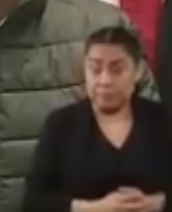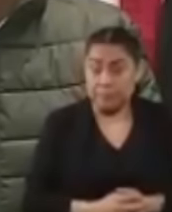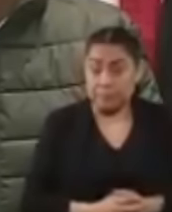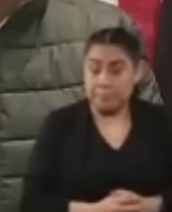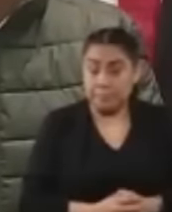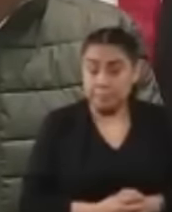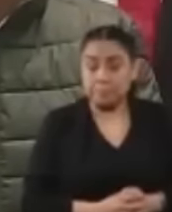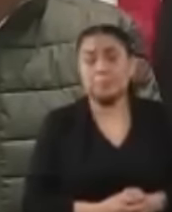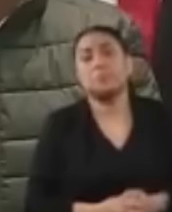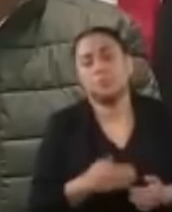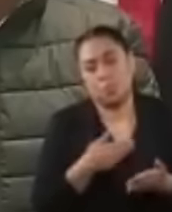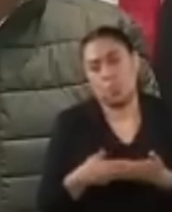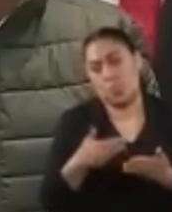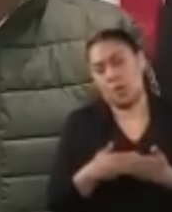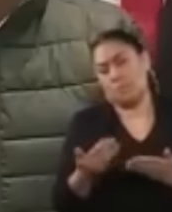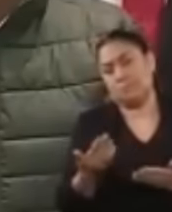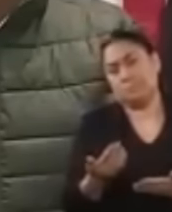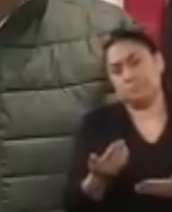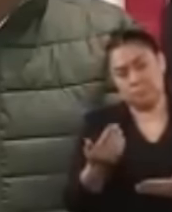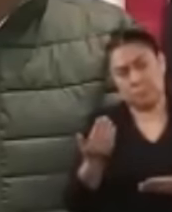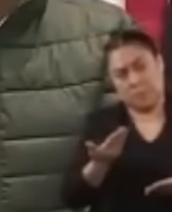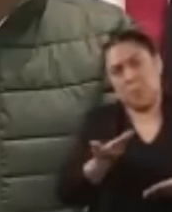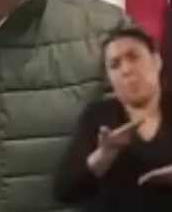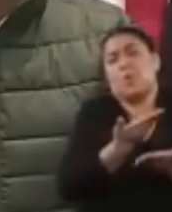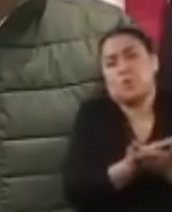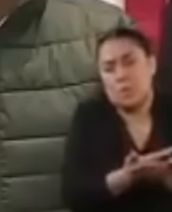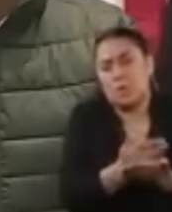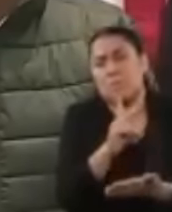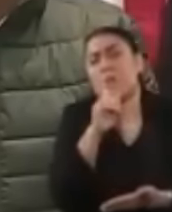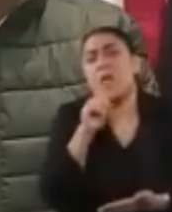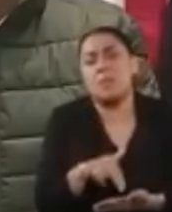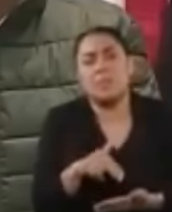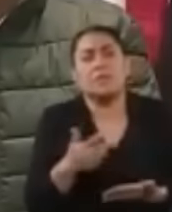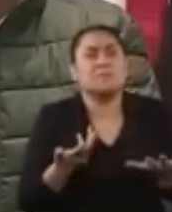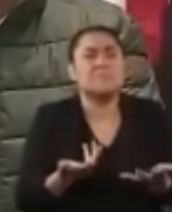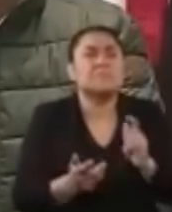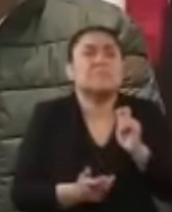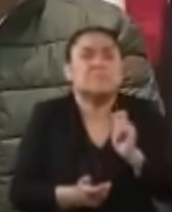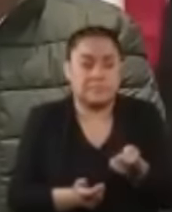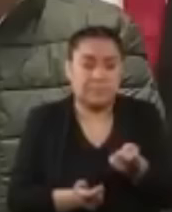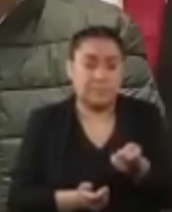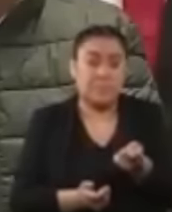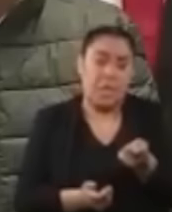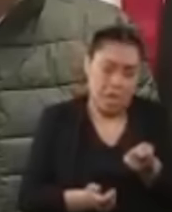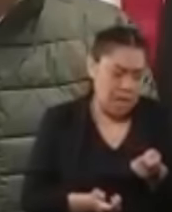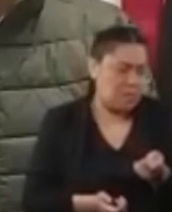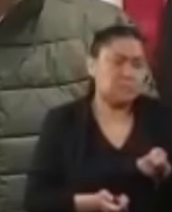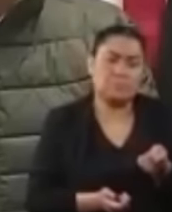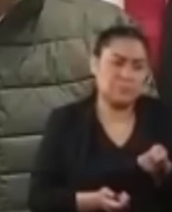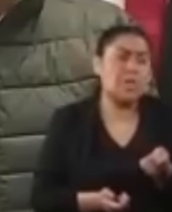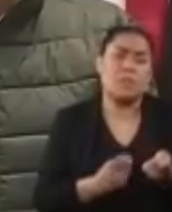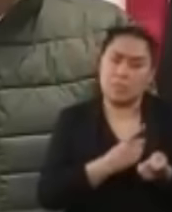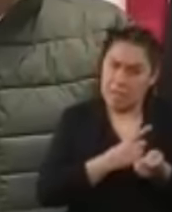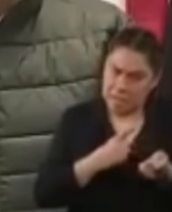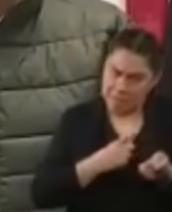Y el planteamiento de ahora es que vayamos a dar ese